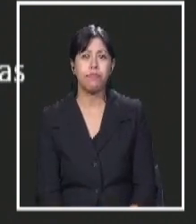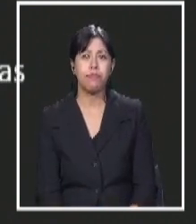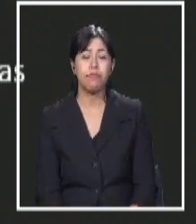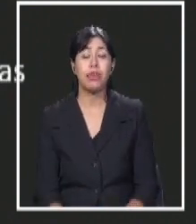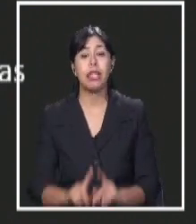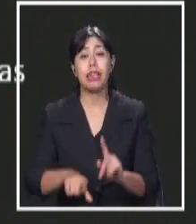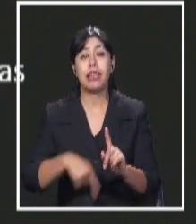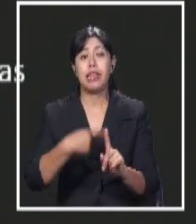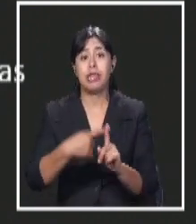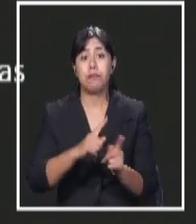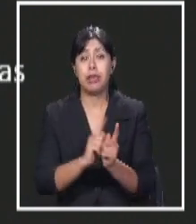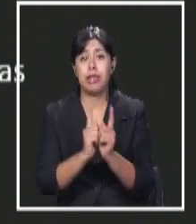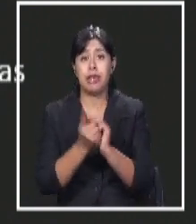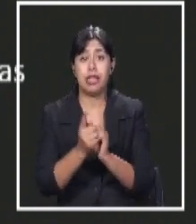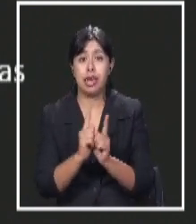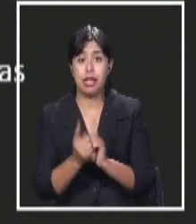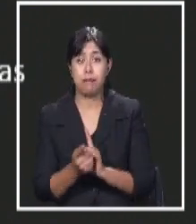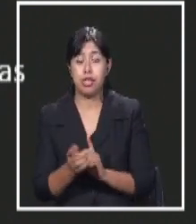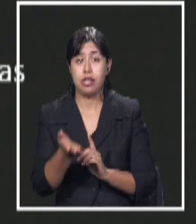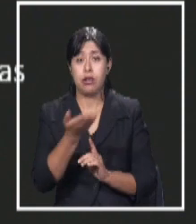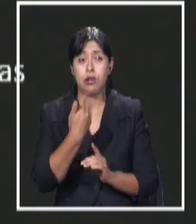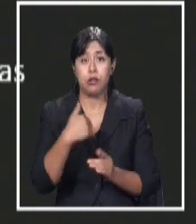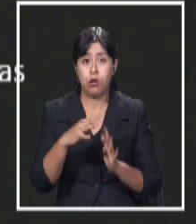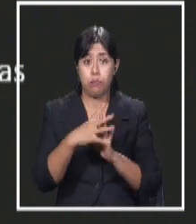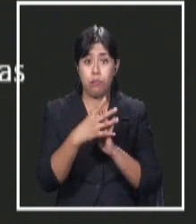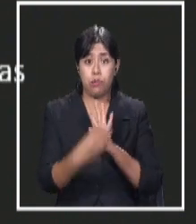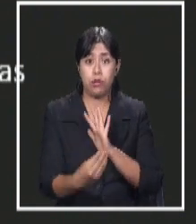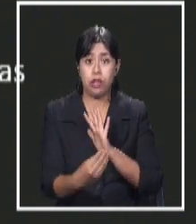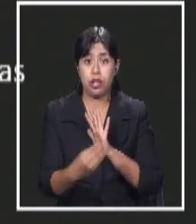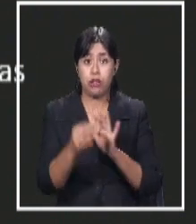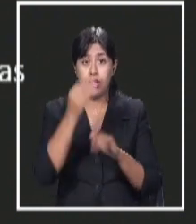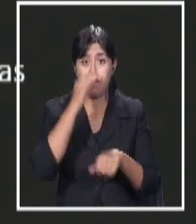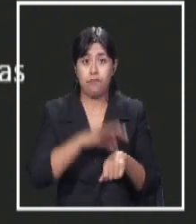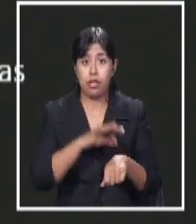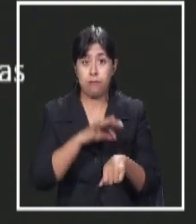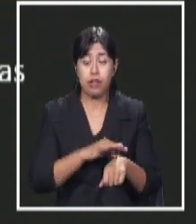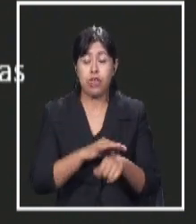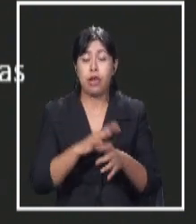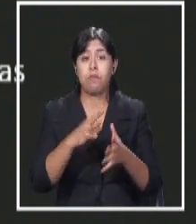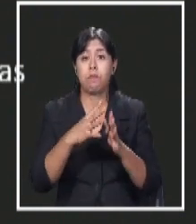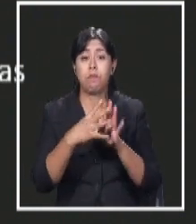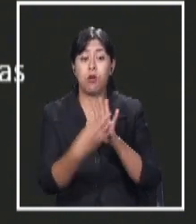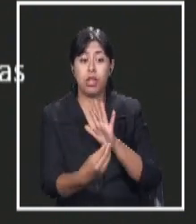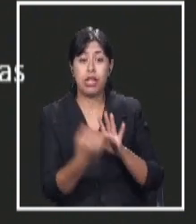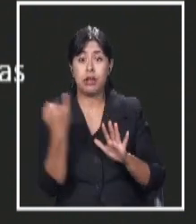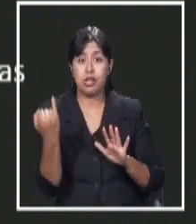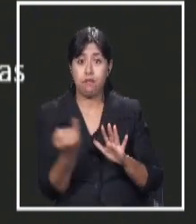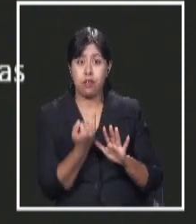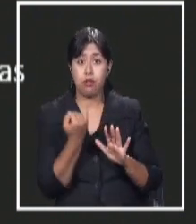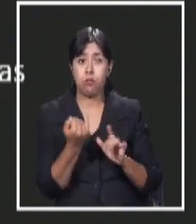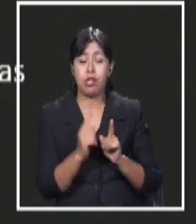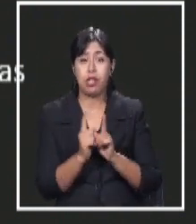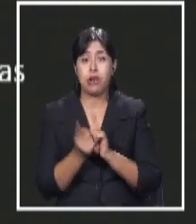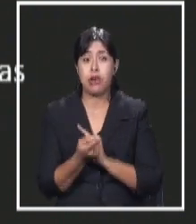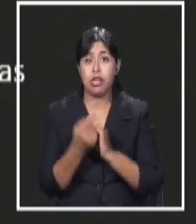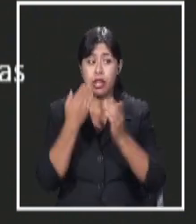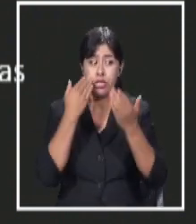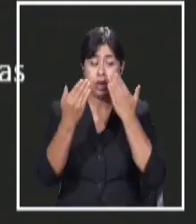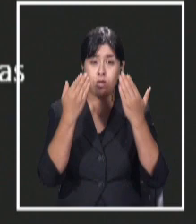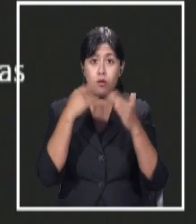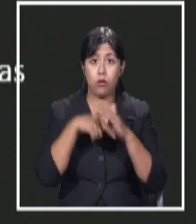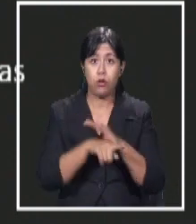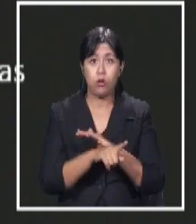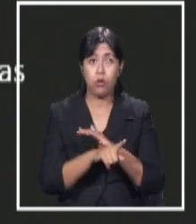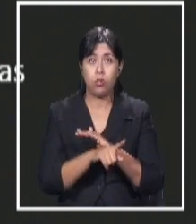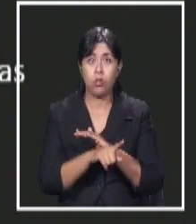Además de modificar nuestro modelo de enfermedades de modelos individuales, intrapsicológicos, ¿sí?,